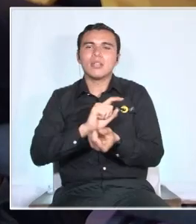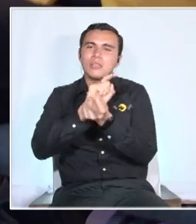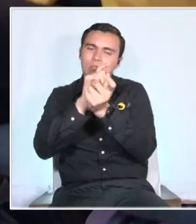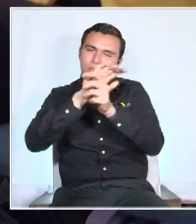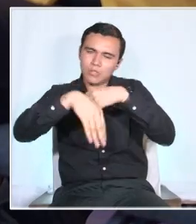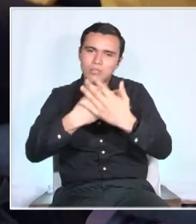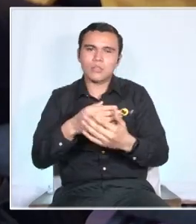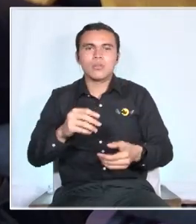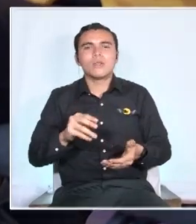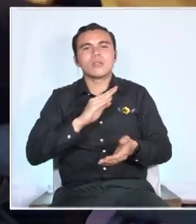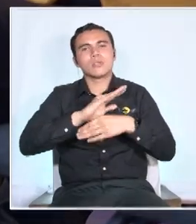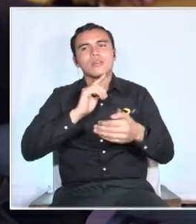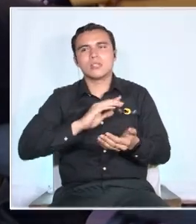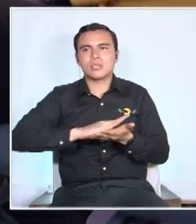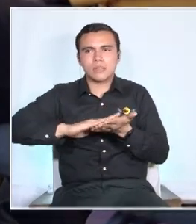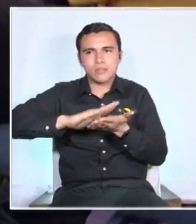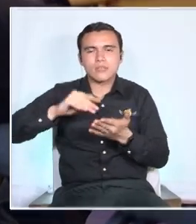contaminado.